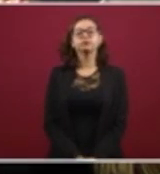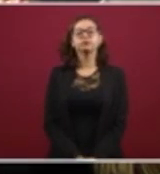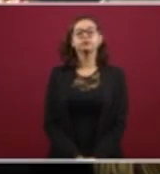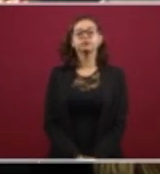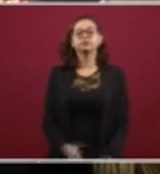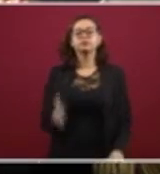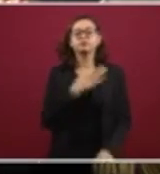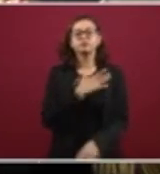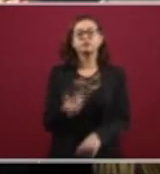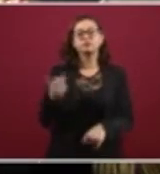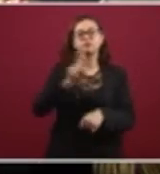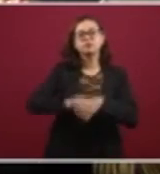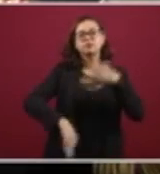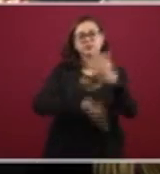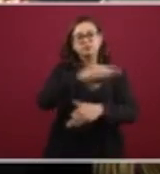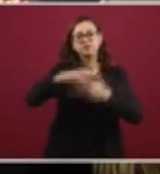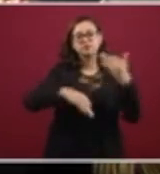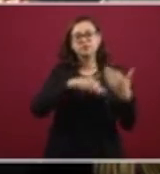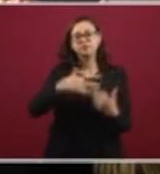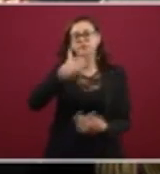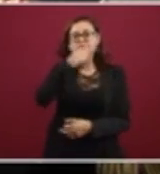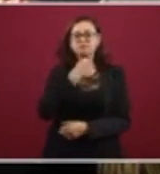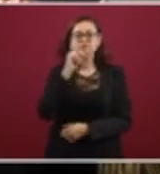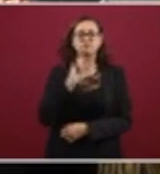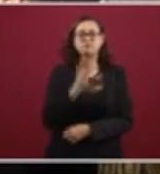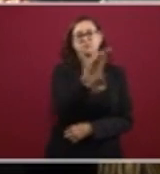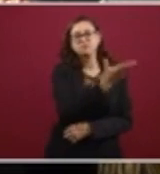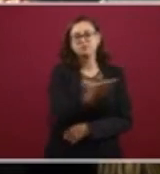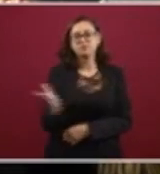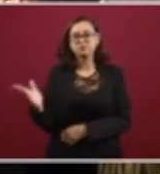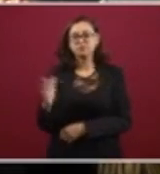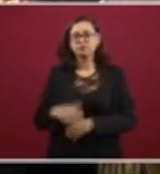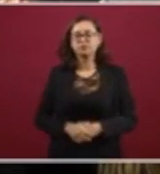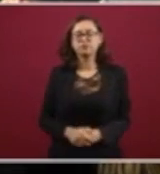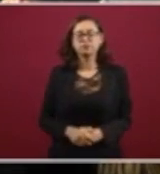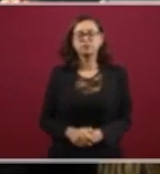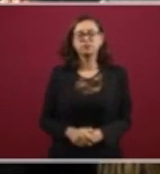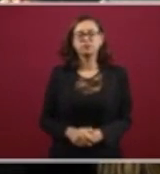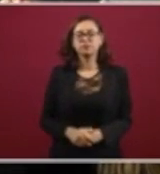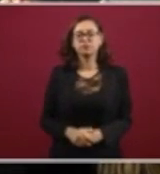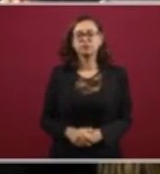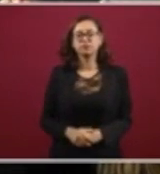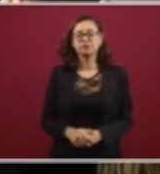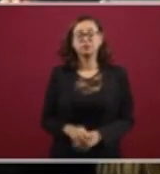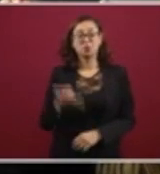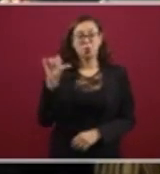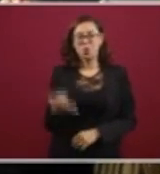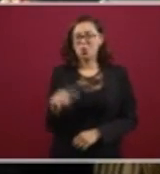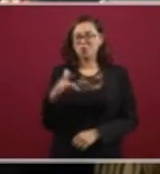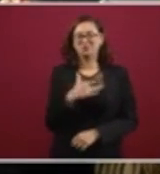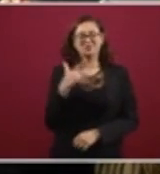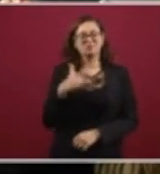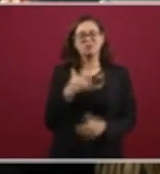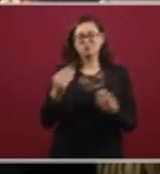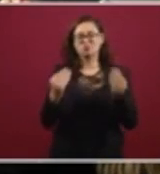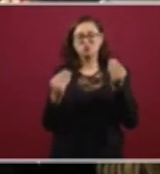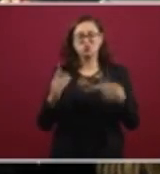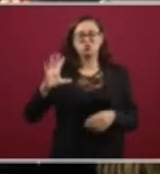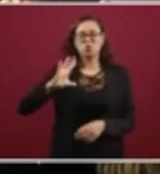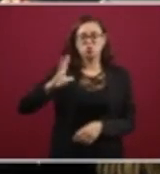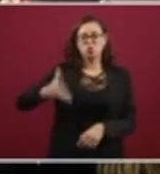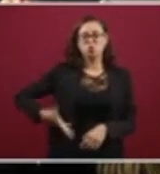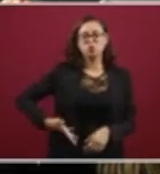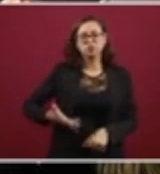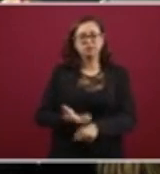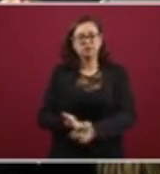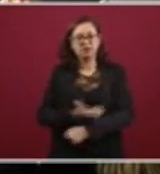Gracias, muy buenos días a todas y a todos. Es para mí motivo de gran orgullo estar esta mañana aquí, acompañando al